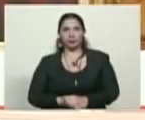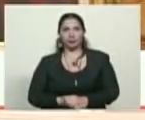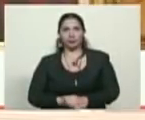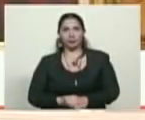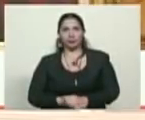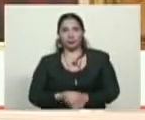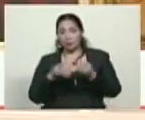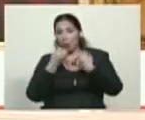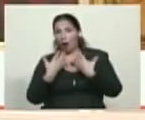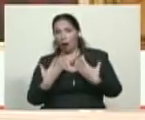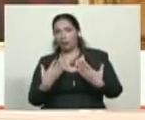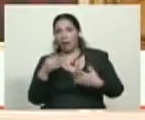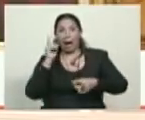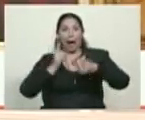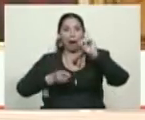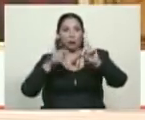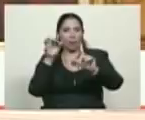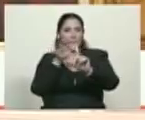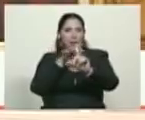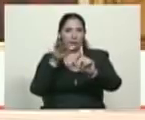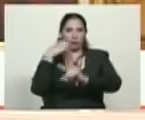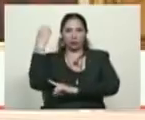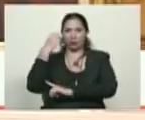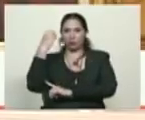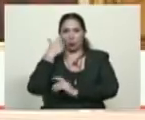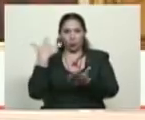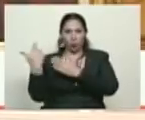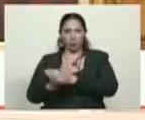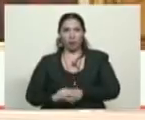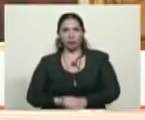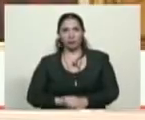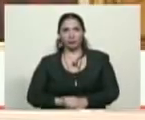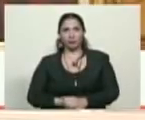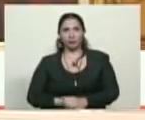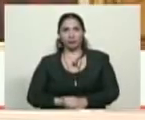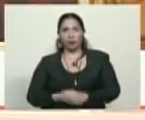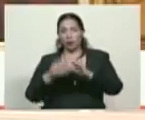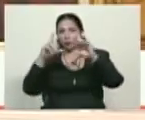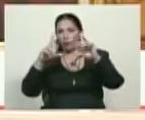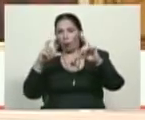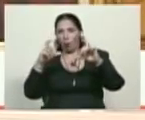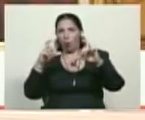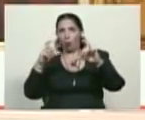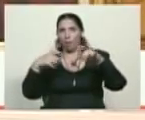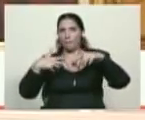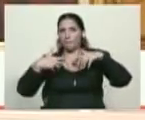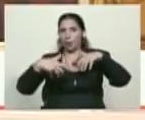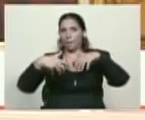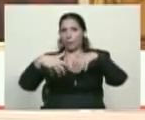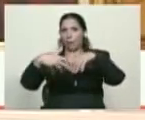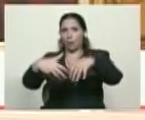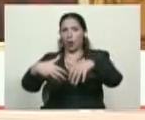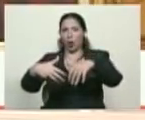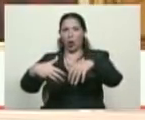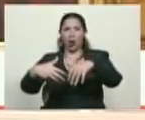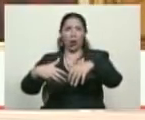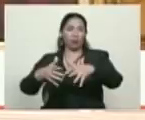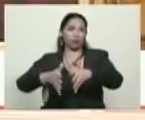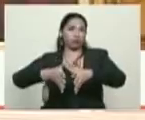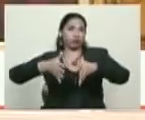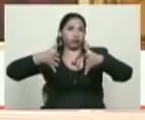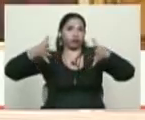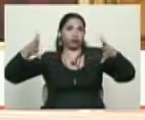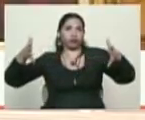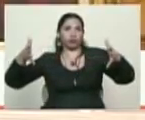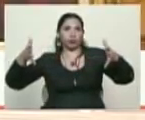Bueno, alguna de esas manipulaciones de Europa Press, sacando una foto de una manifestación muchísimo más grande de